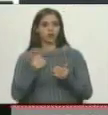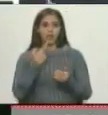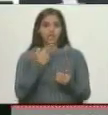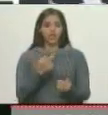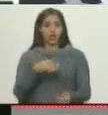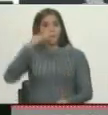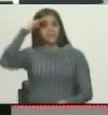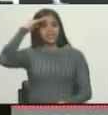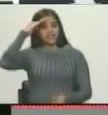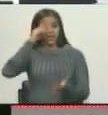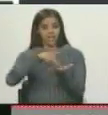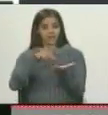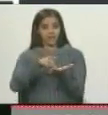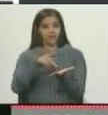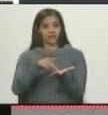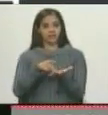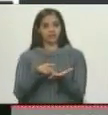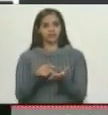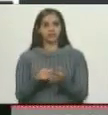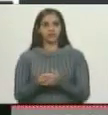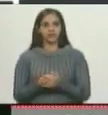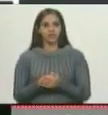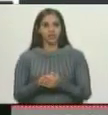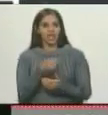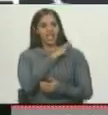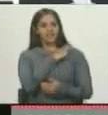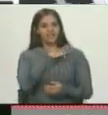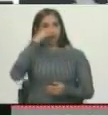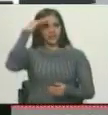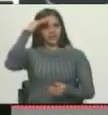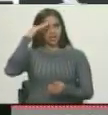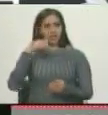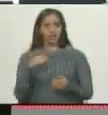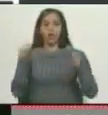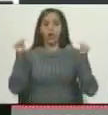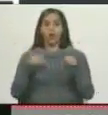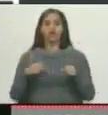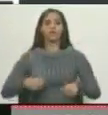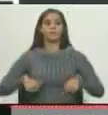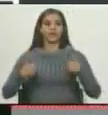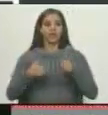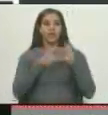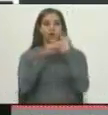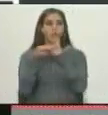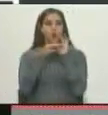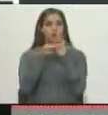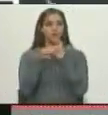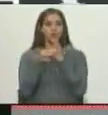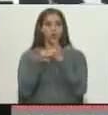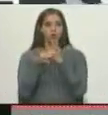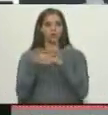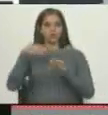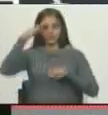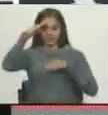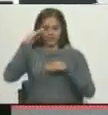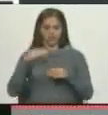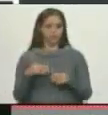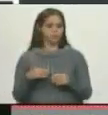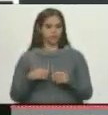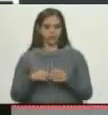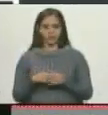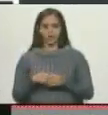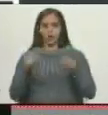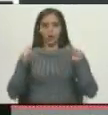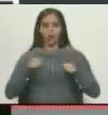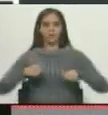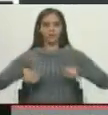ahí presentes, jefes militares del país, hoy más que nunca, unión cívico-militar. Hoy más que